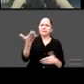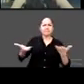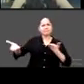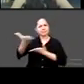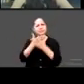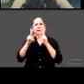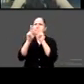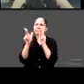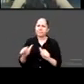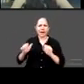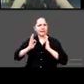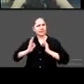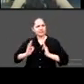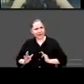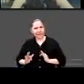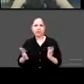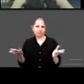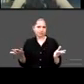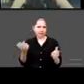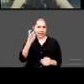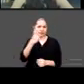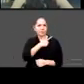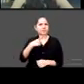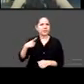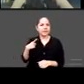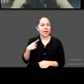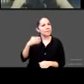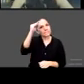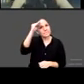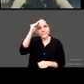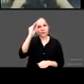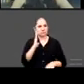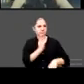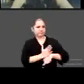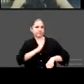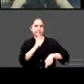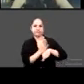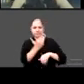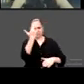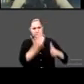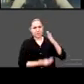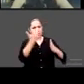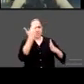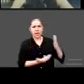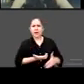a erradicar castigo corporal, a ofrecer pautas